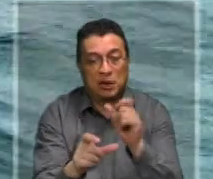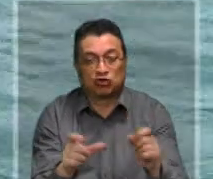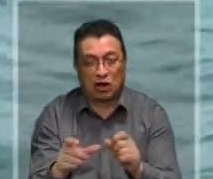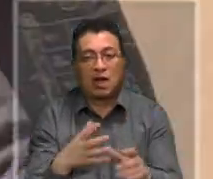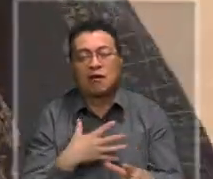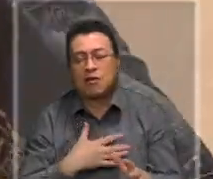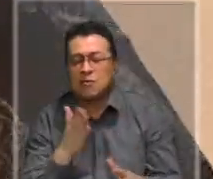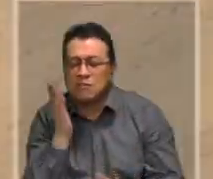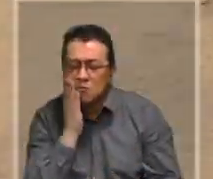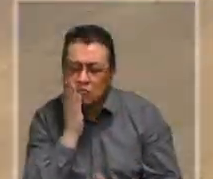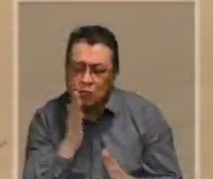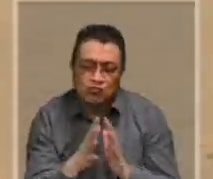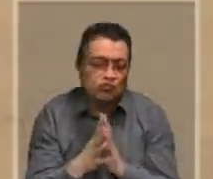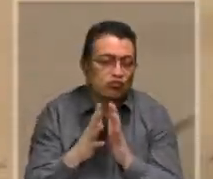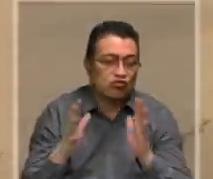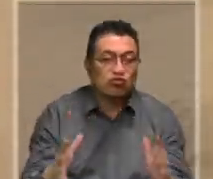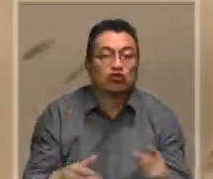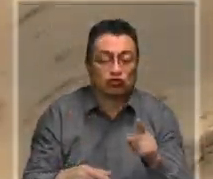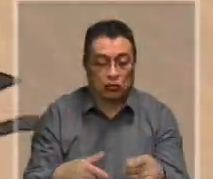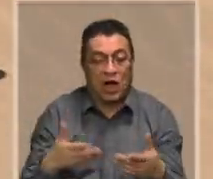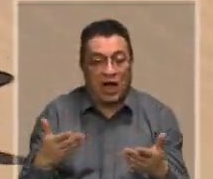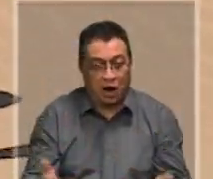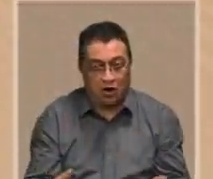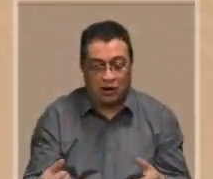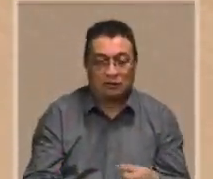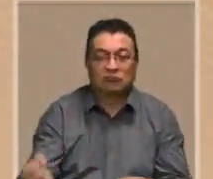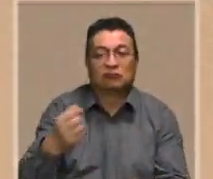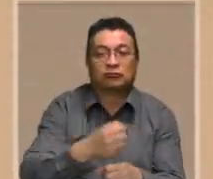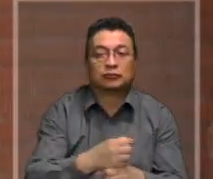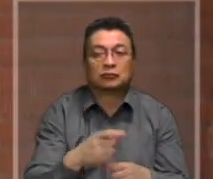querría tanto. Hoy llega en su gran momento y con